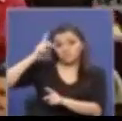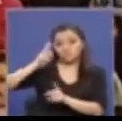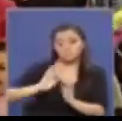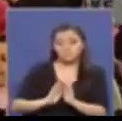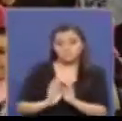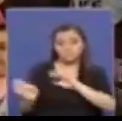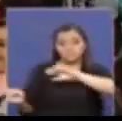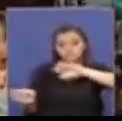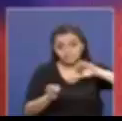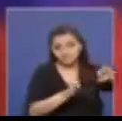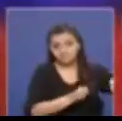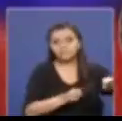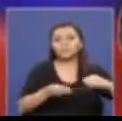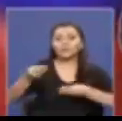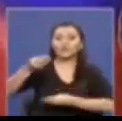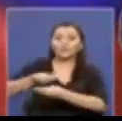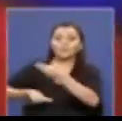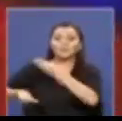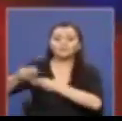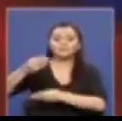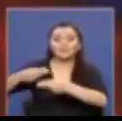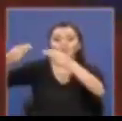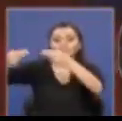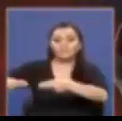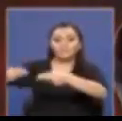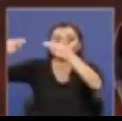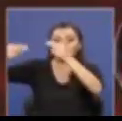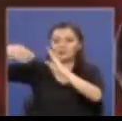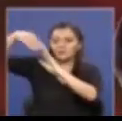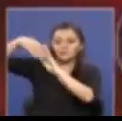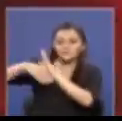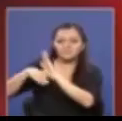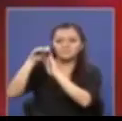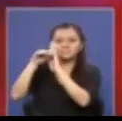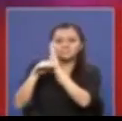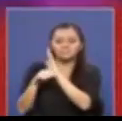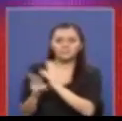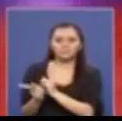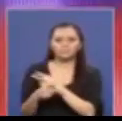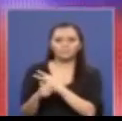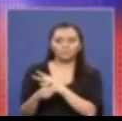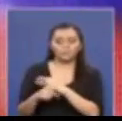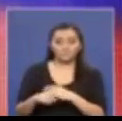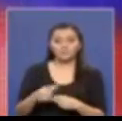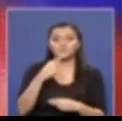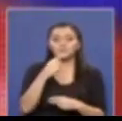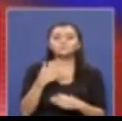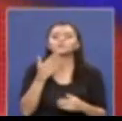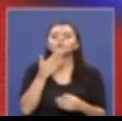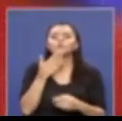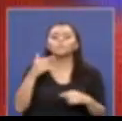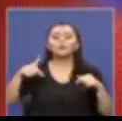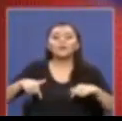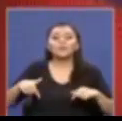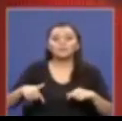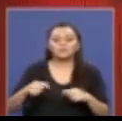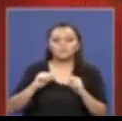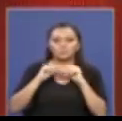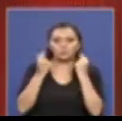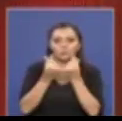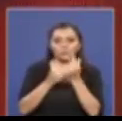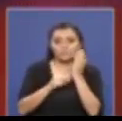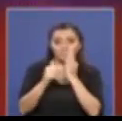La canasta comercial transfronteriza, recuerden que es la canasta individual, familiar, transfronteriza, eso logramos en los